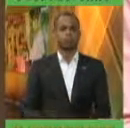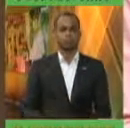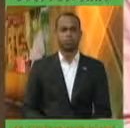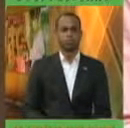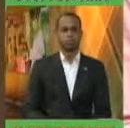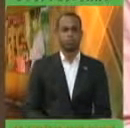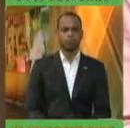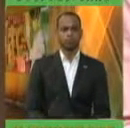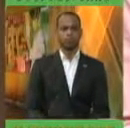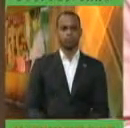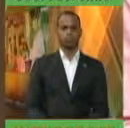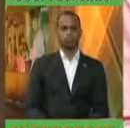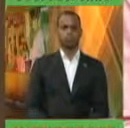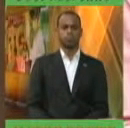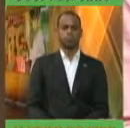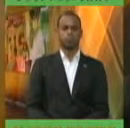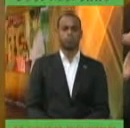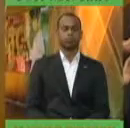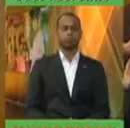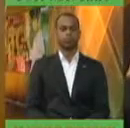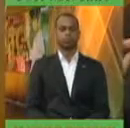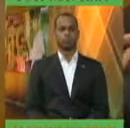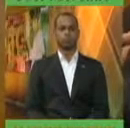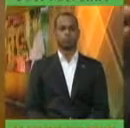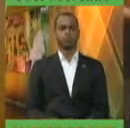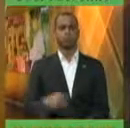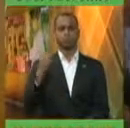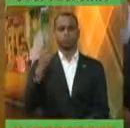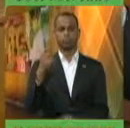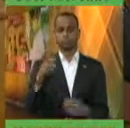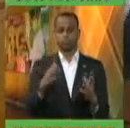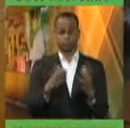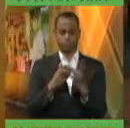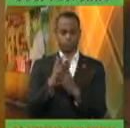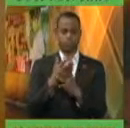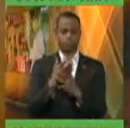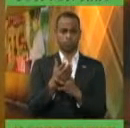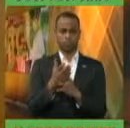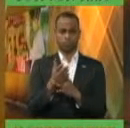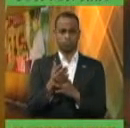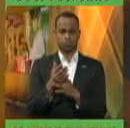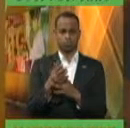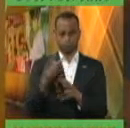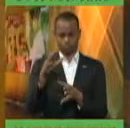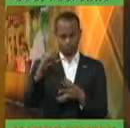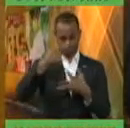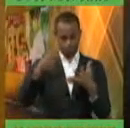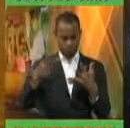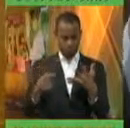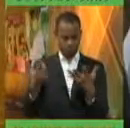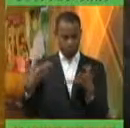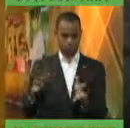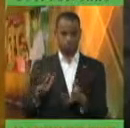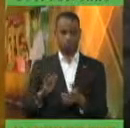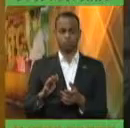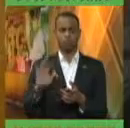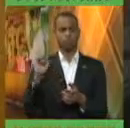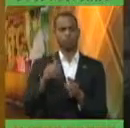que el tema de la accesibilidad no se queda en todo esto que hemos visto es un